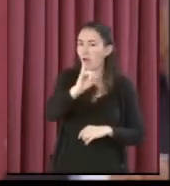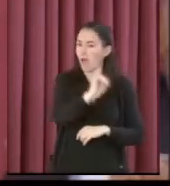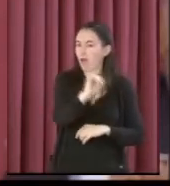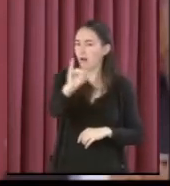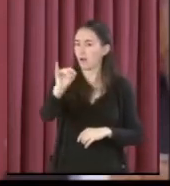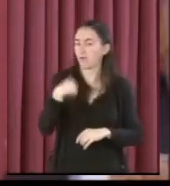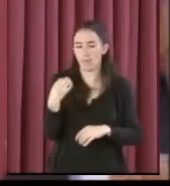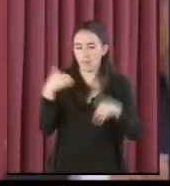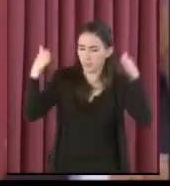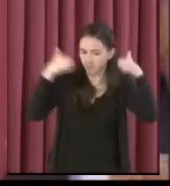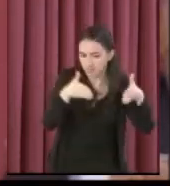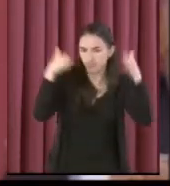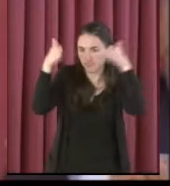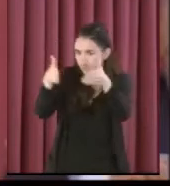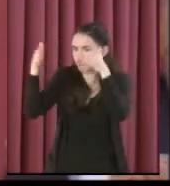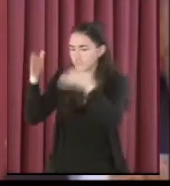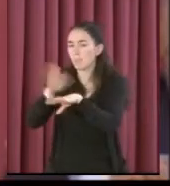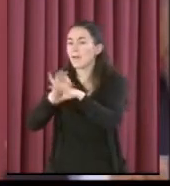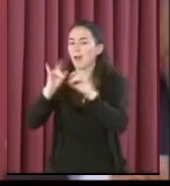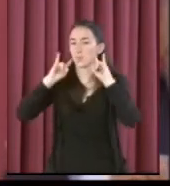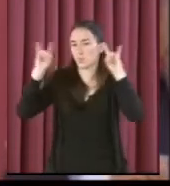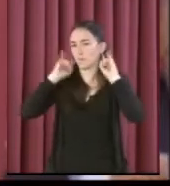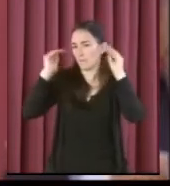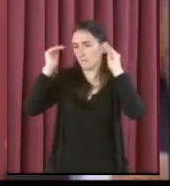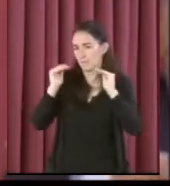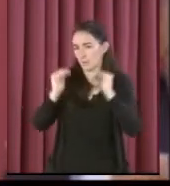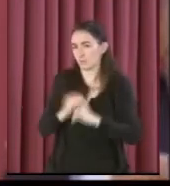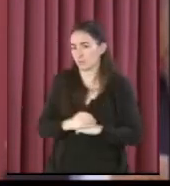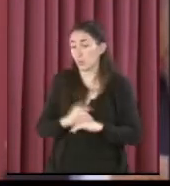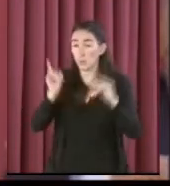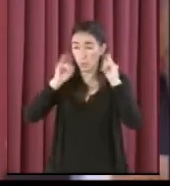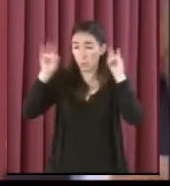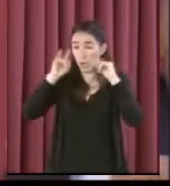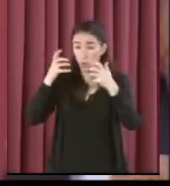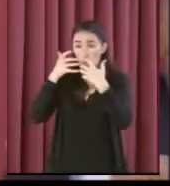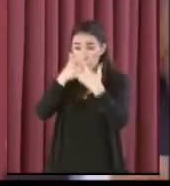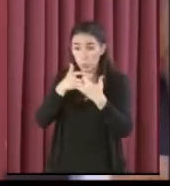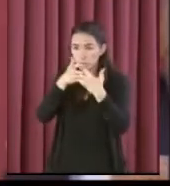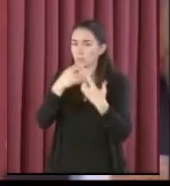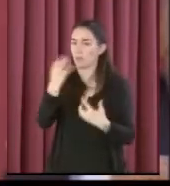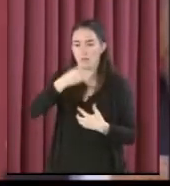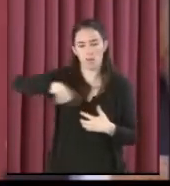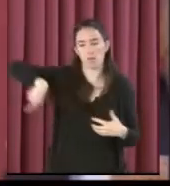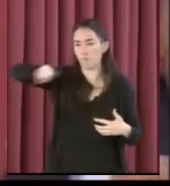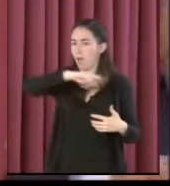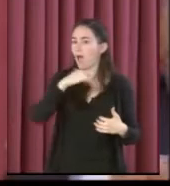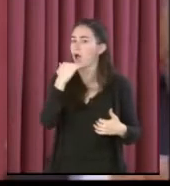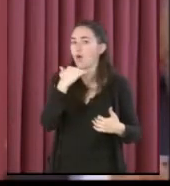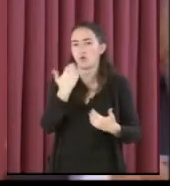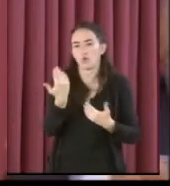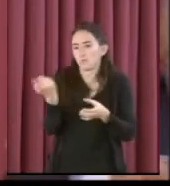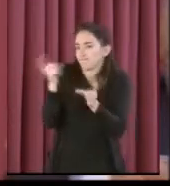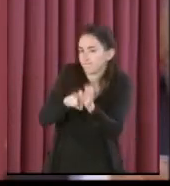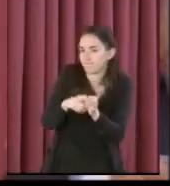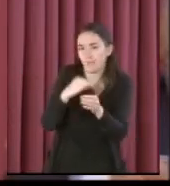Sin duda alguna, la lucha contra el ruido debe de ser una de las luchas en las que todos pongamos nuestro granito de arena